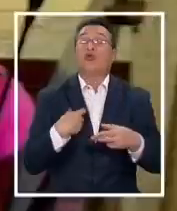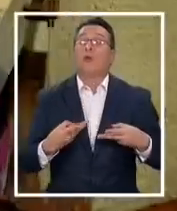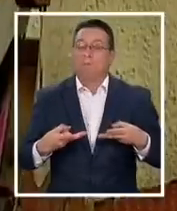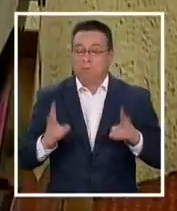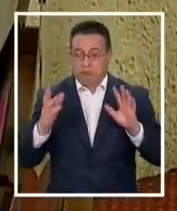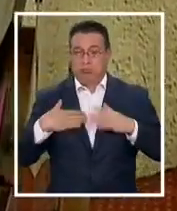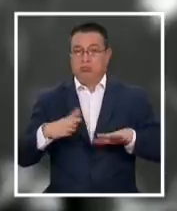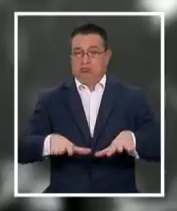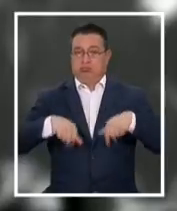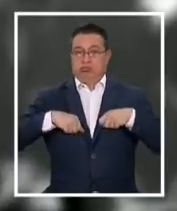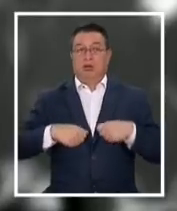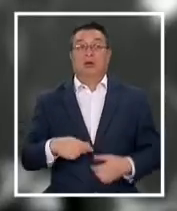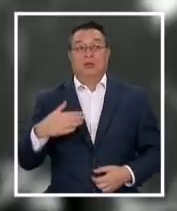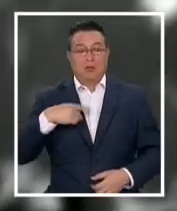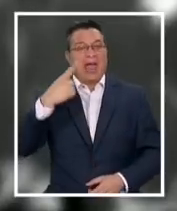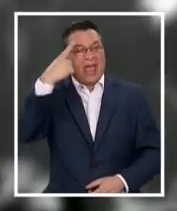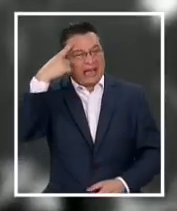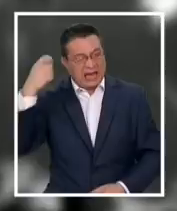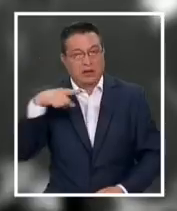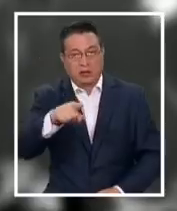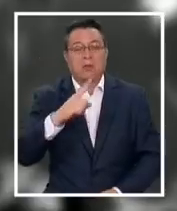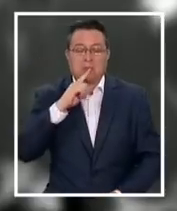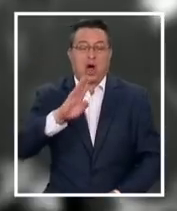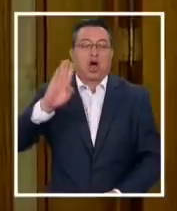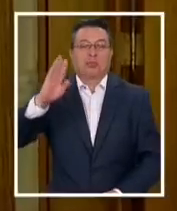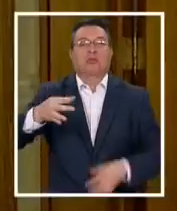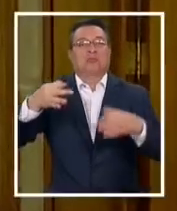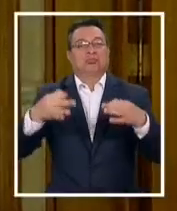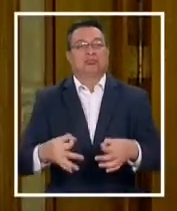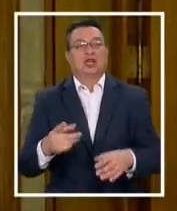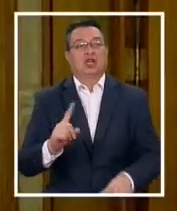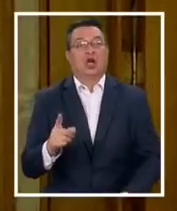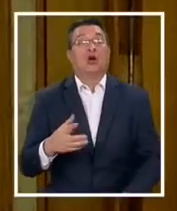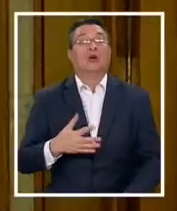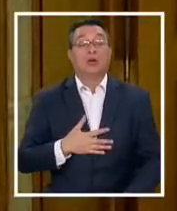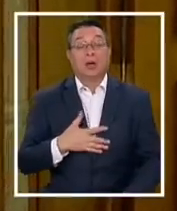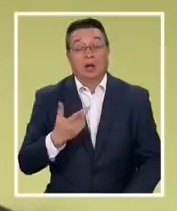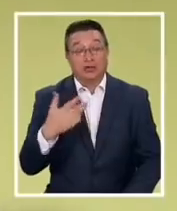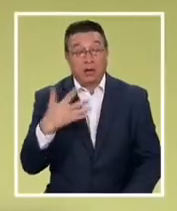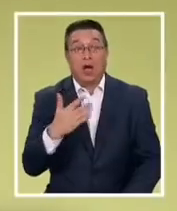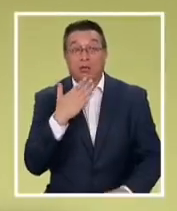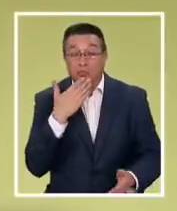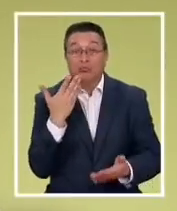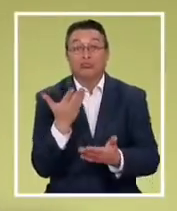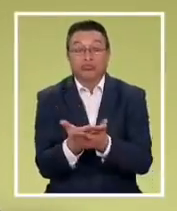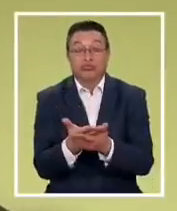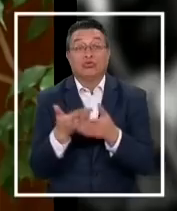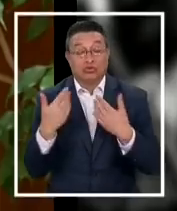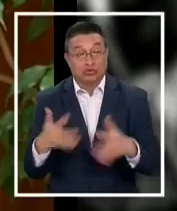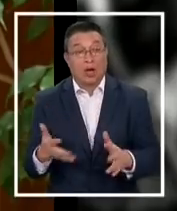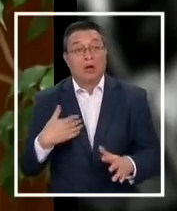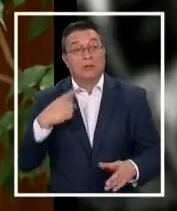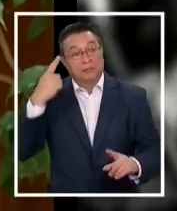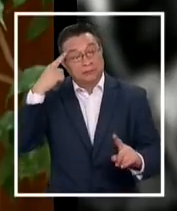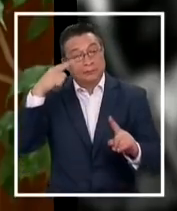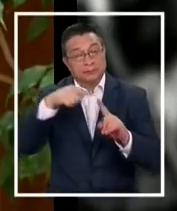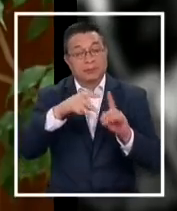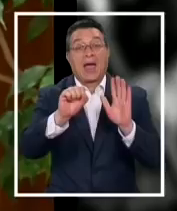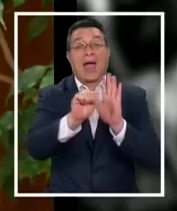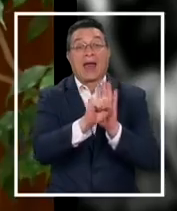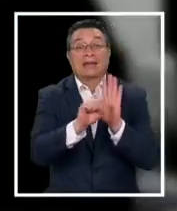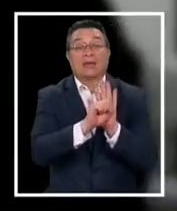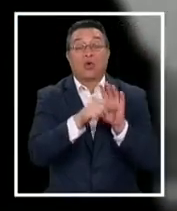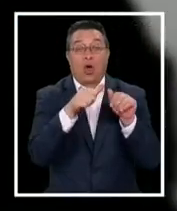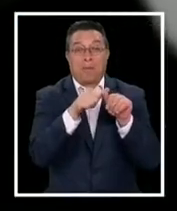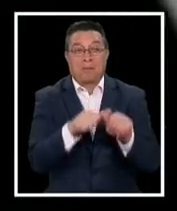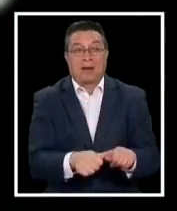gustaría creerle, pero efectivamente parece que sus compromisos no son tan sólidos. Hemos presentado esta alternativa bajo un artículo